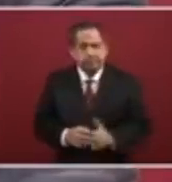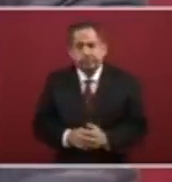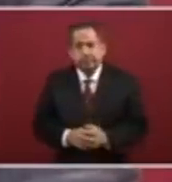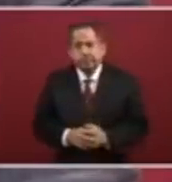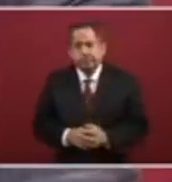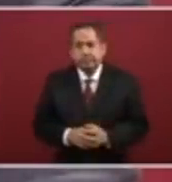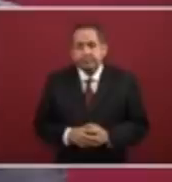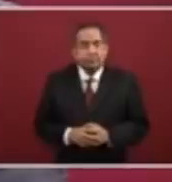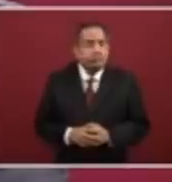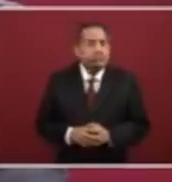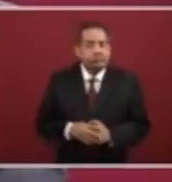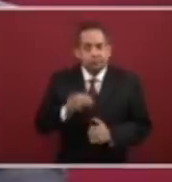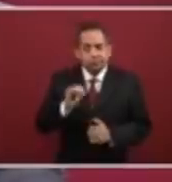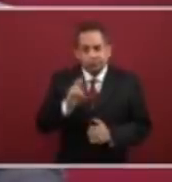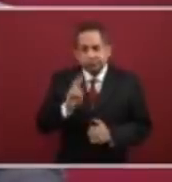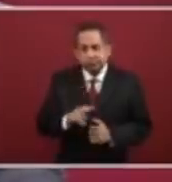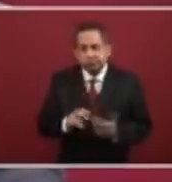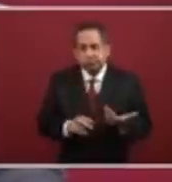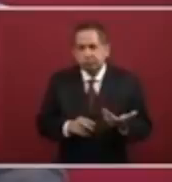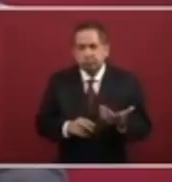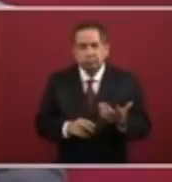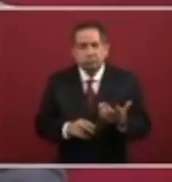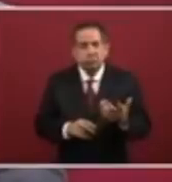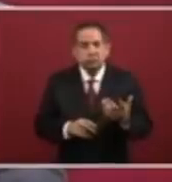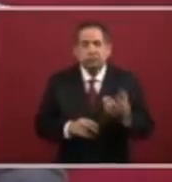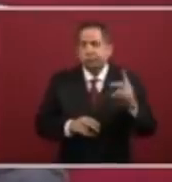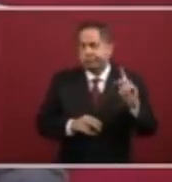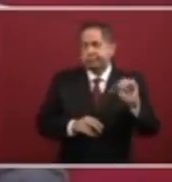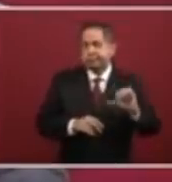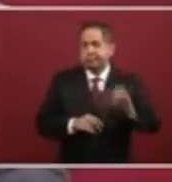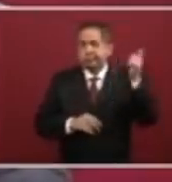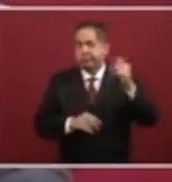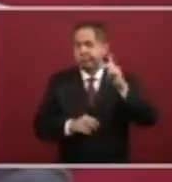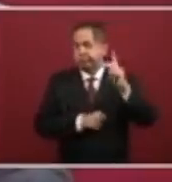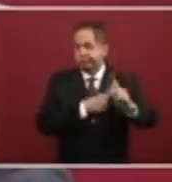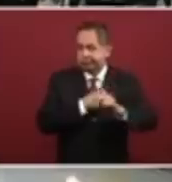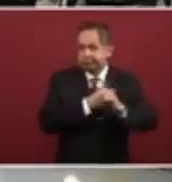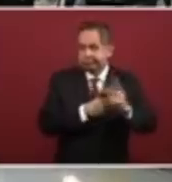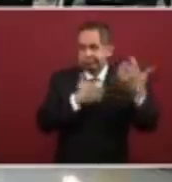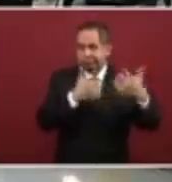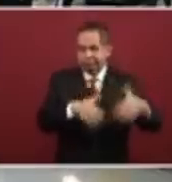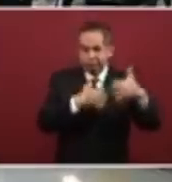utilizan en empresas petroleras del mundo.